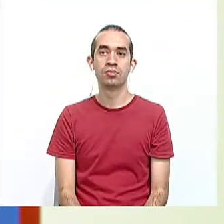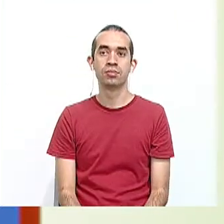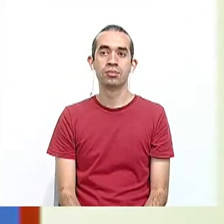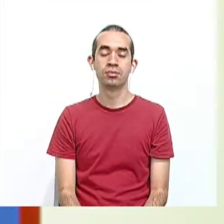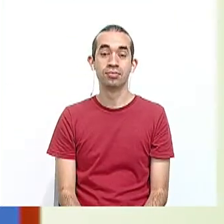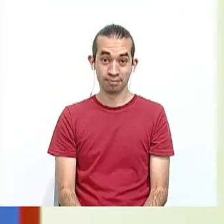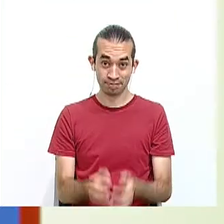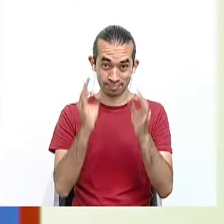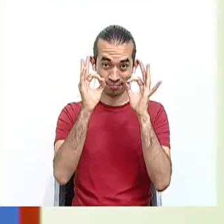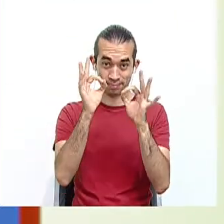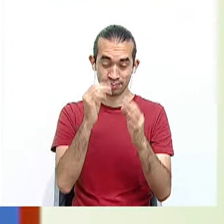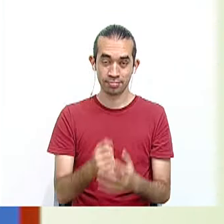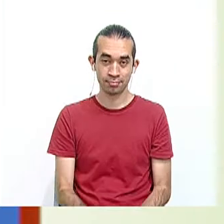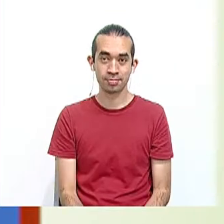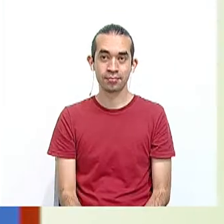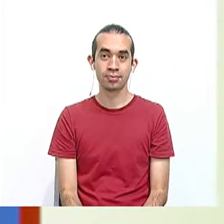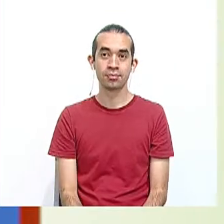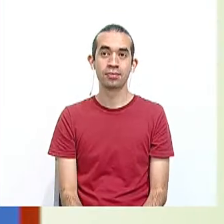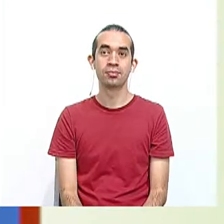¿Listos?